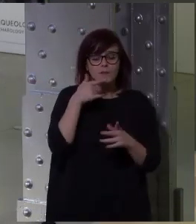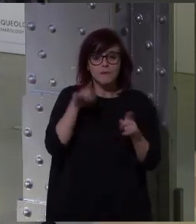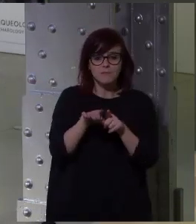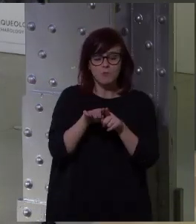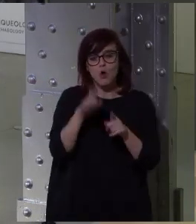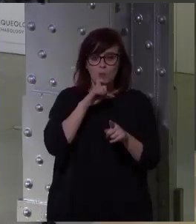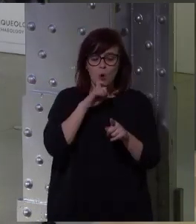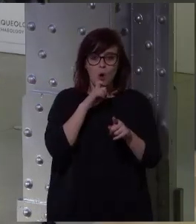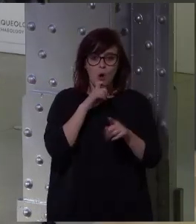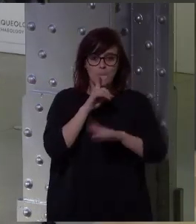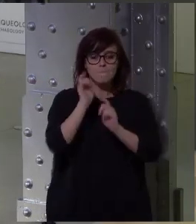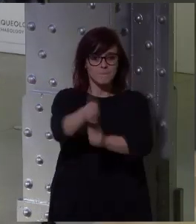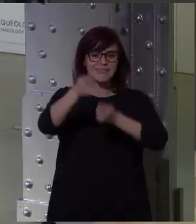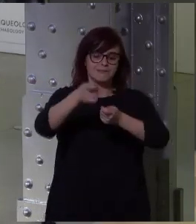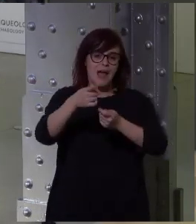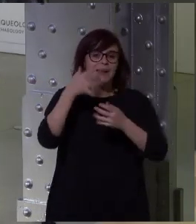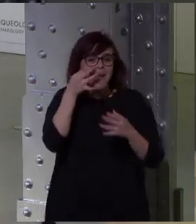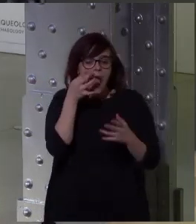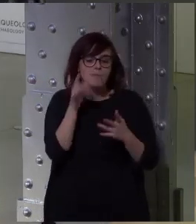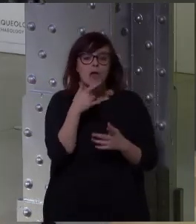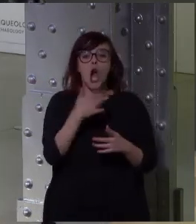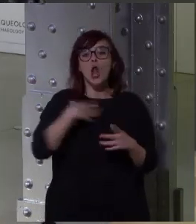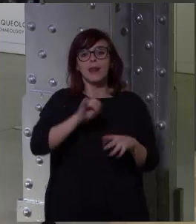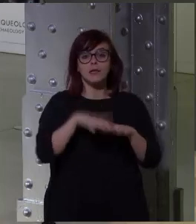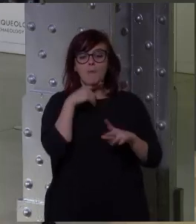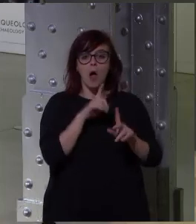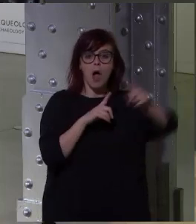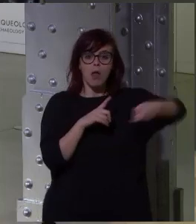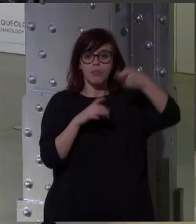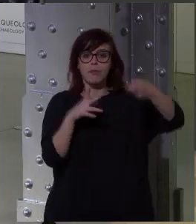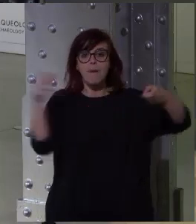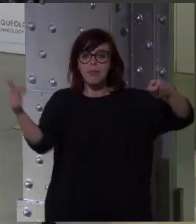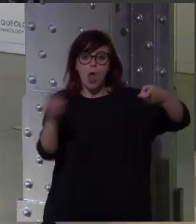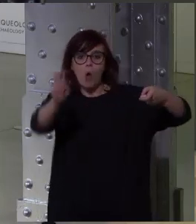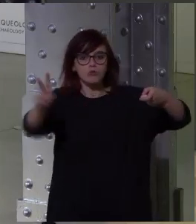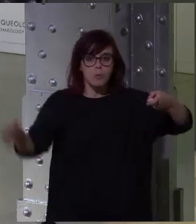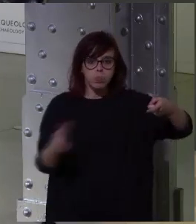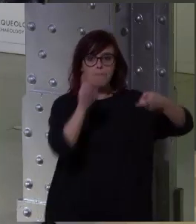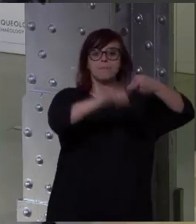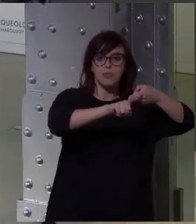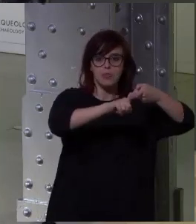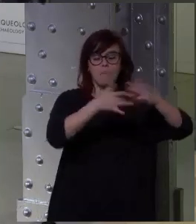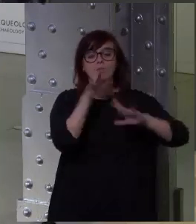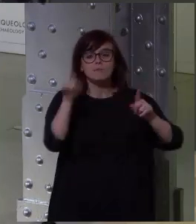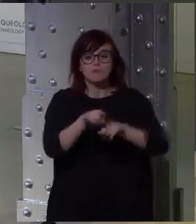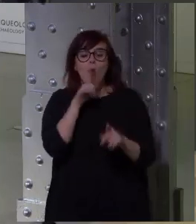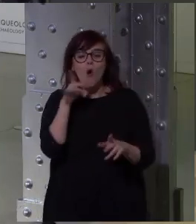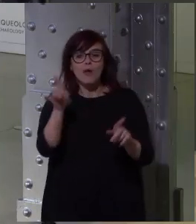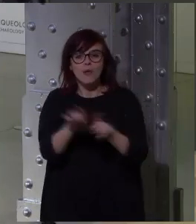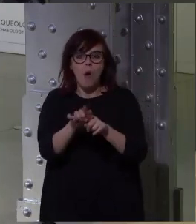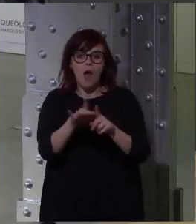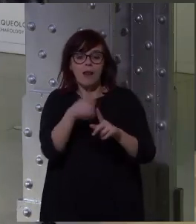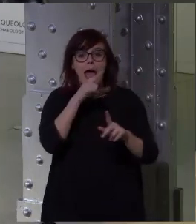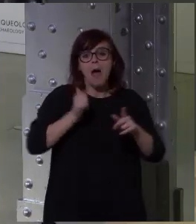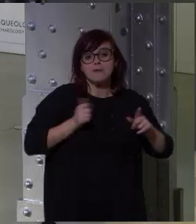bycatch, una pesca no deseada que se tira, que impacta por ejemplo sobre las tortugas marinas. Hay